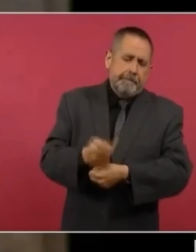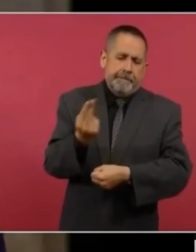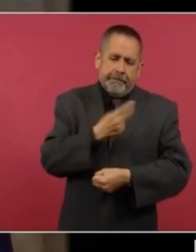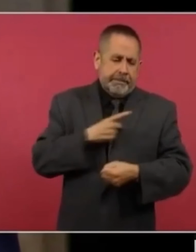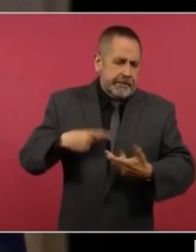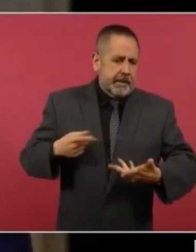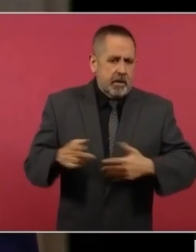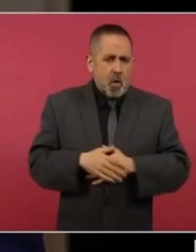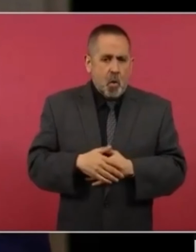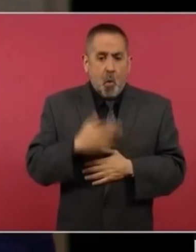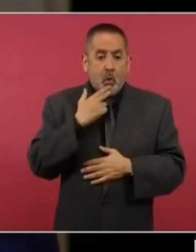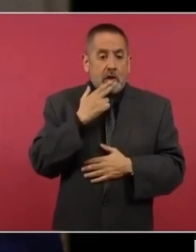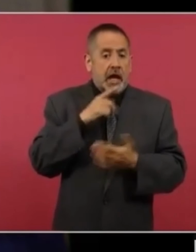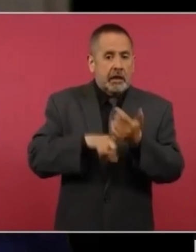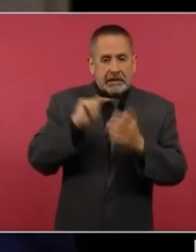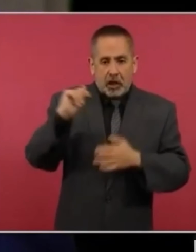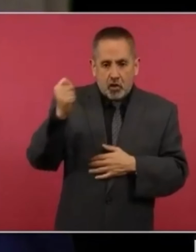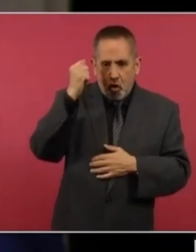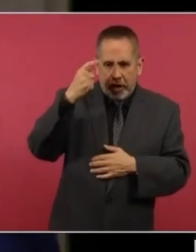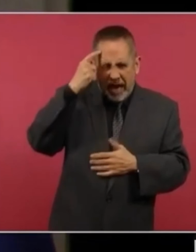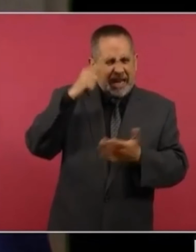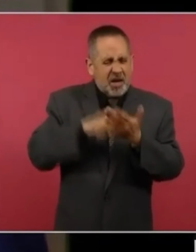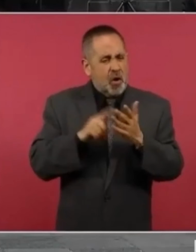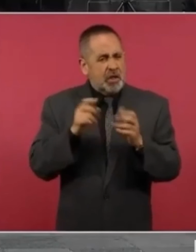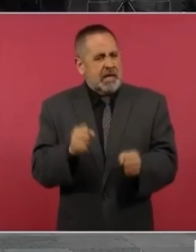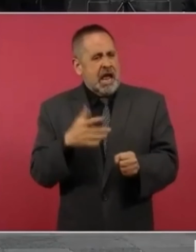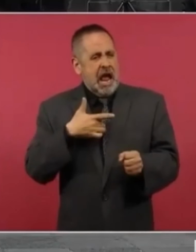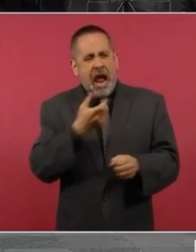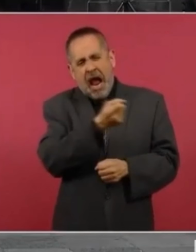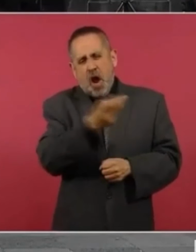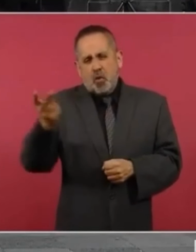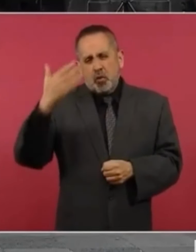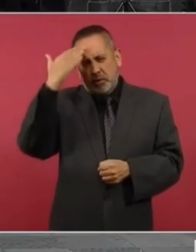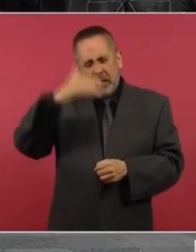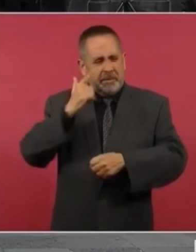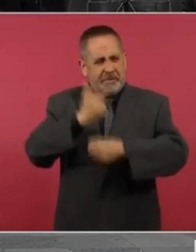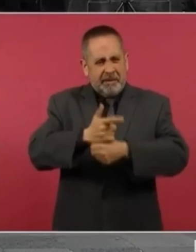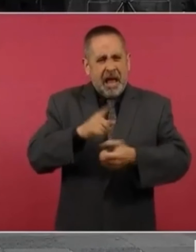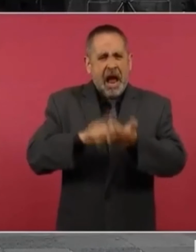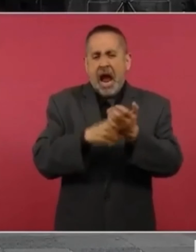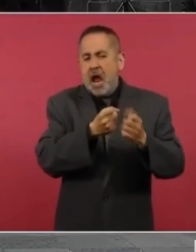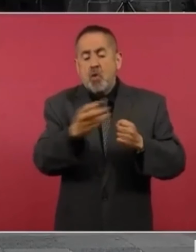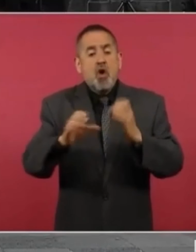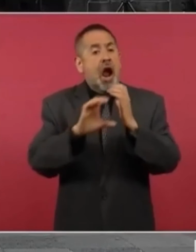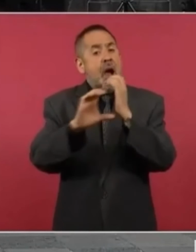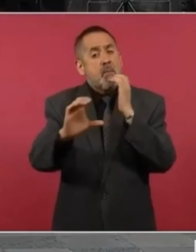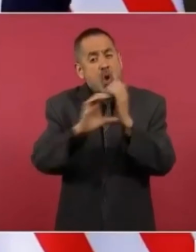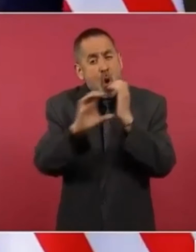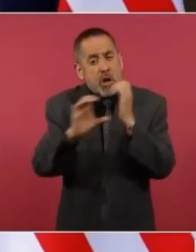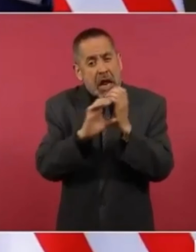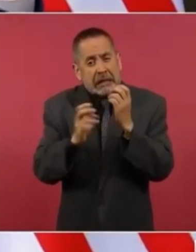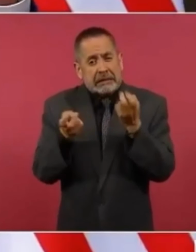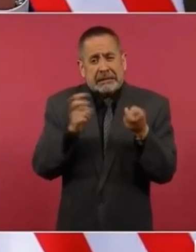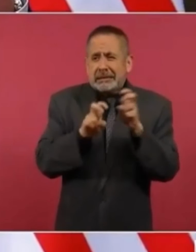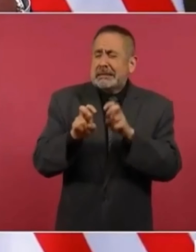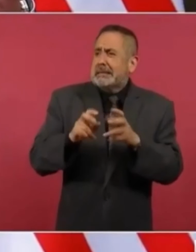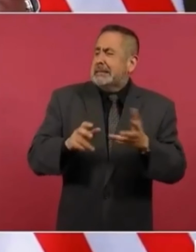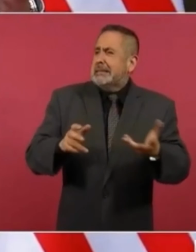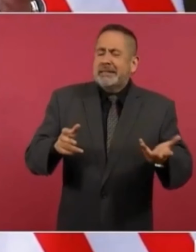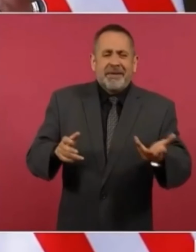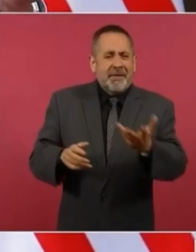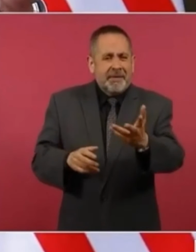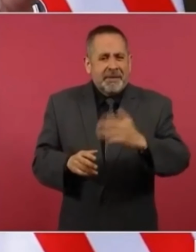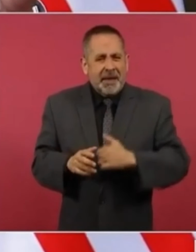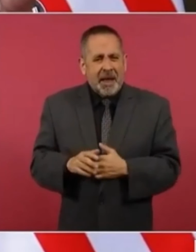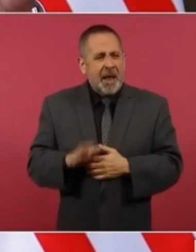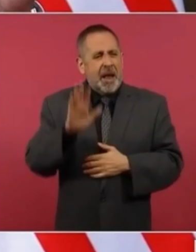capacidad de usar ciertas tecnologías. Seguro que ya algunos lo han visto. Hay camiones que van, es como